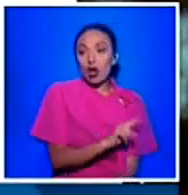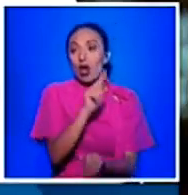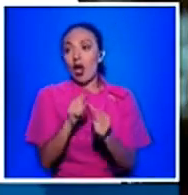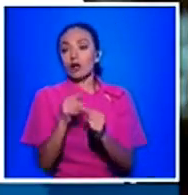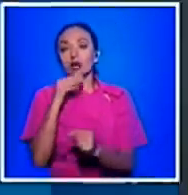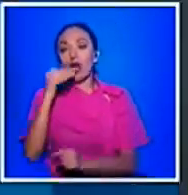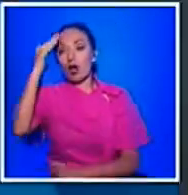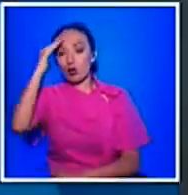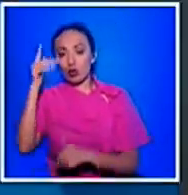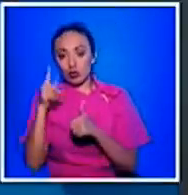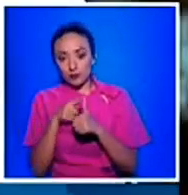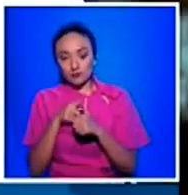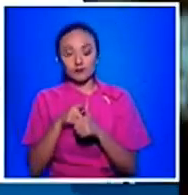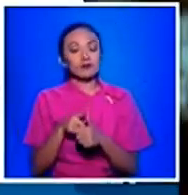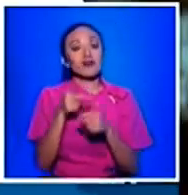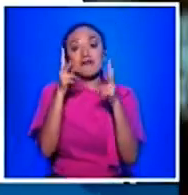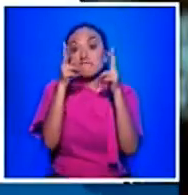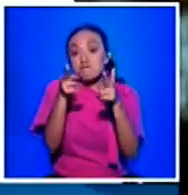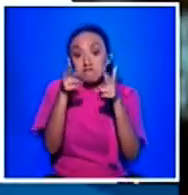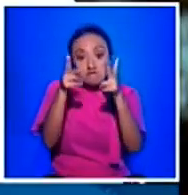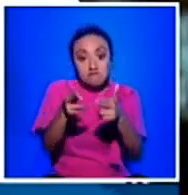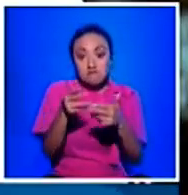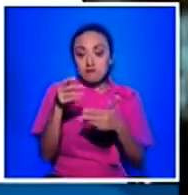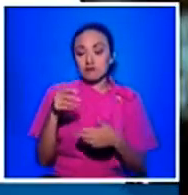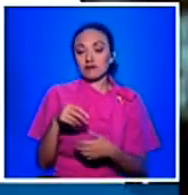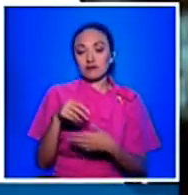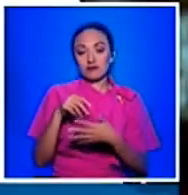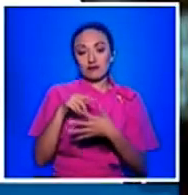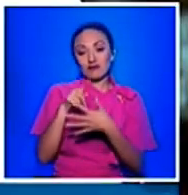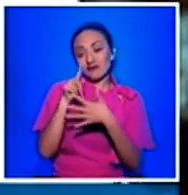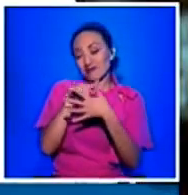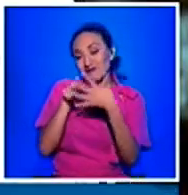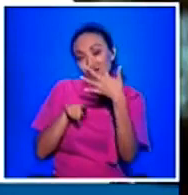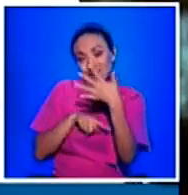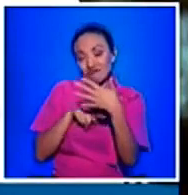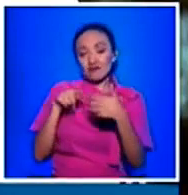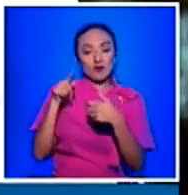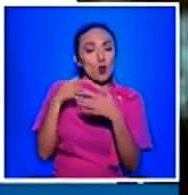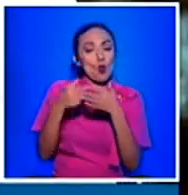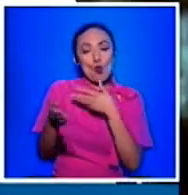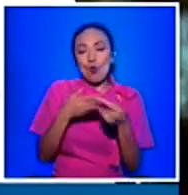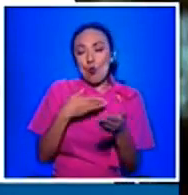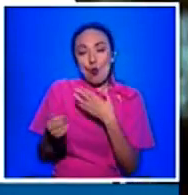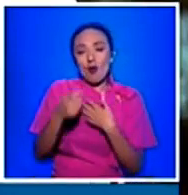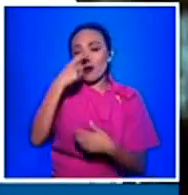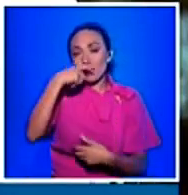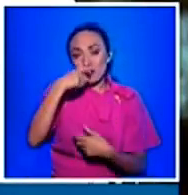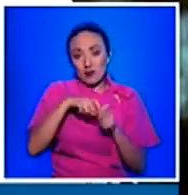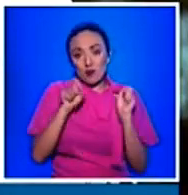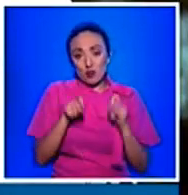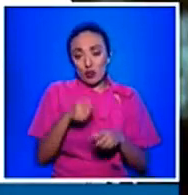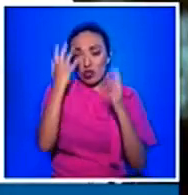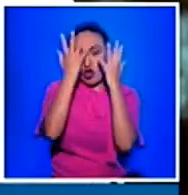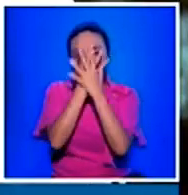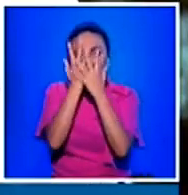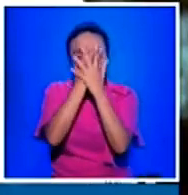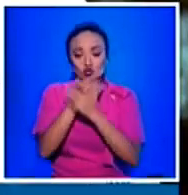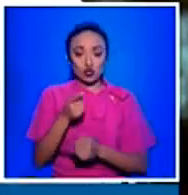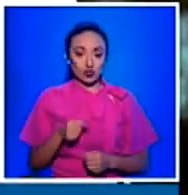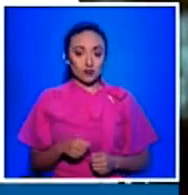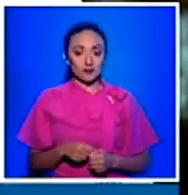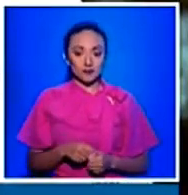adultos mayores. ¿Los síntomas? Los síntomas son un poco inespecíficos, puede ser como cualquier otra infección respiratoria, dentro de los cuales se